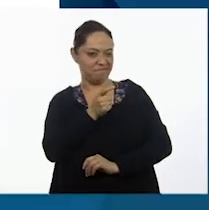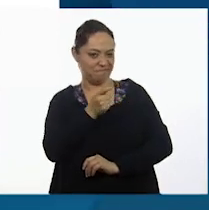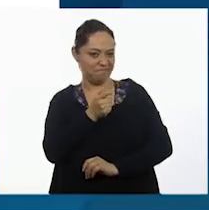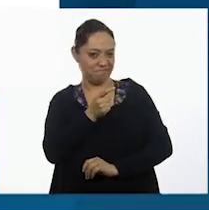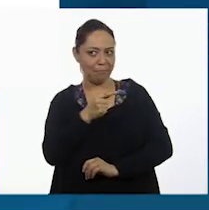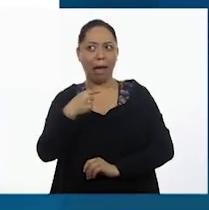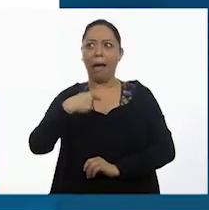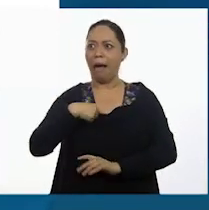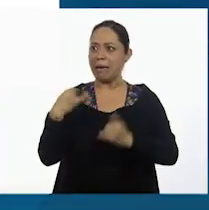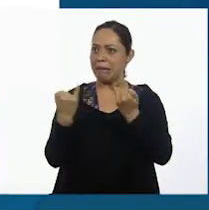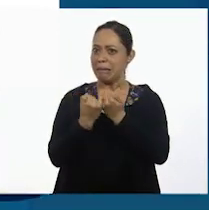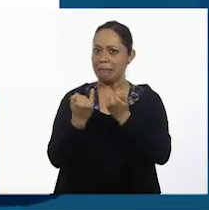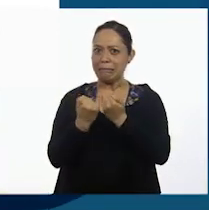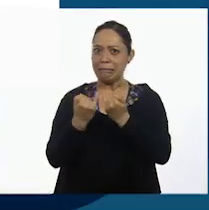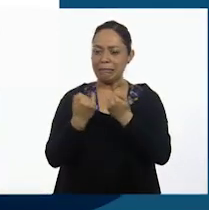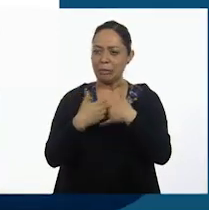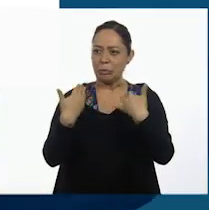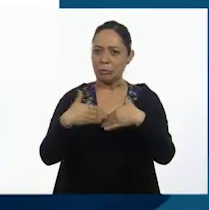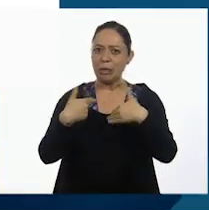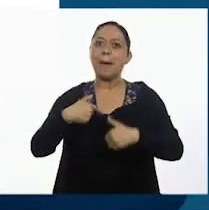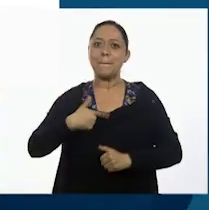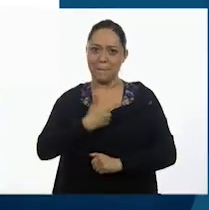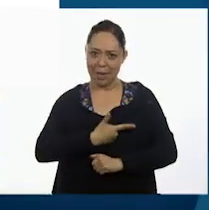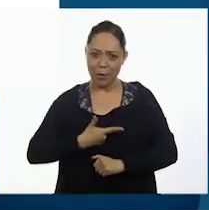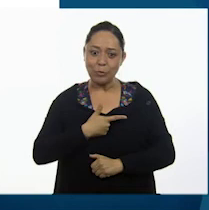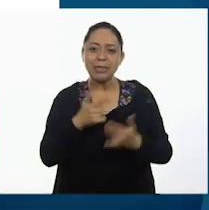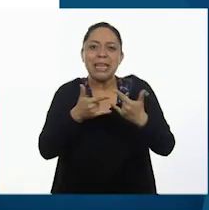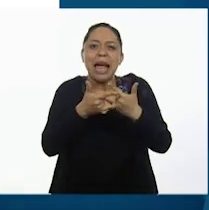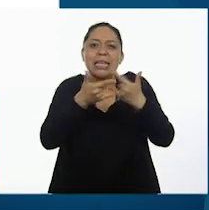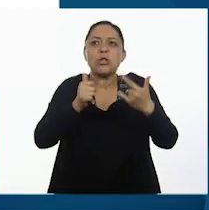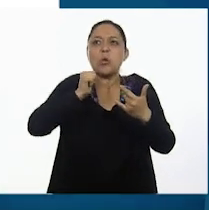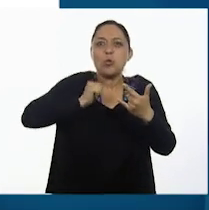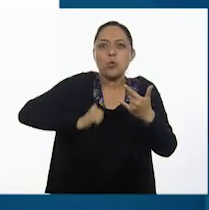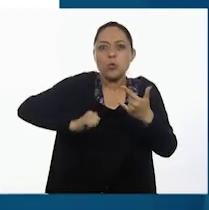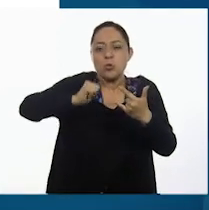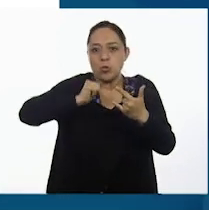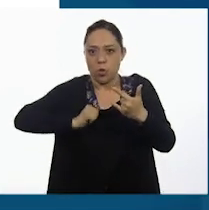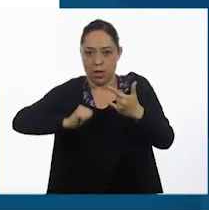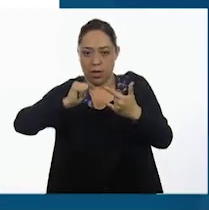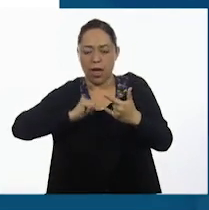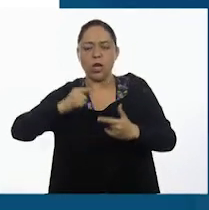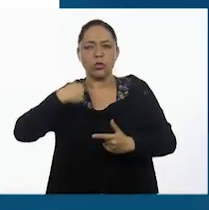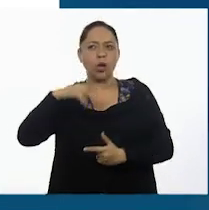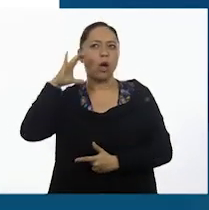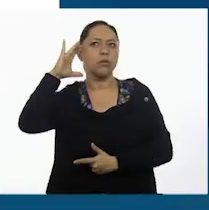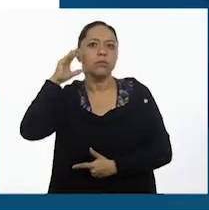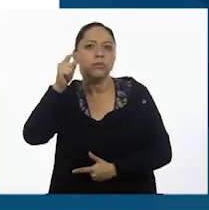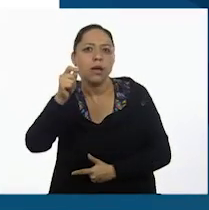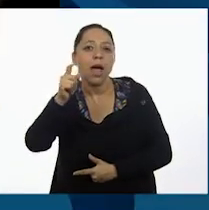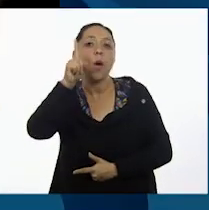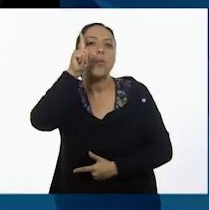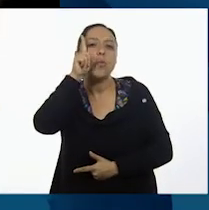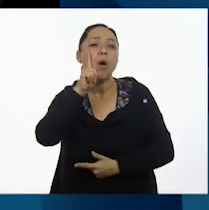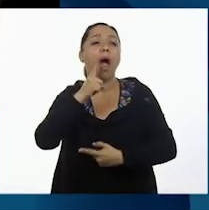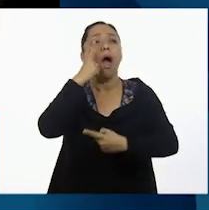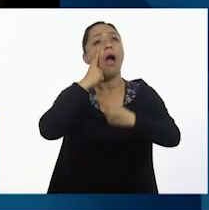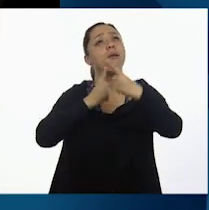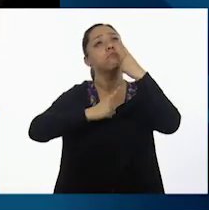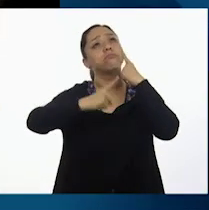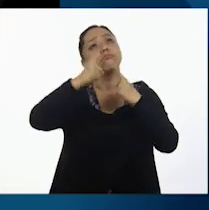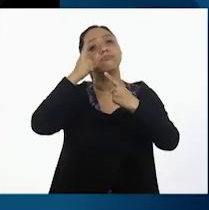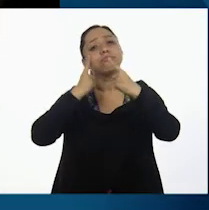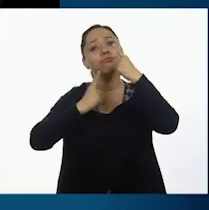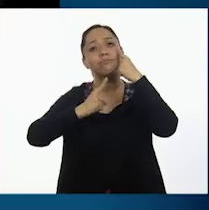A mí también me gustan mucho las leyendas. Yo he escuchado la de La Llorona. Ay,